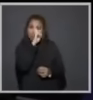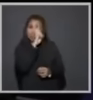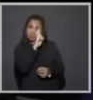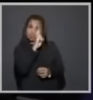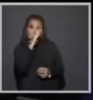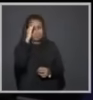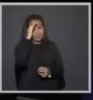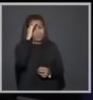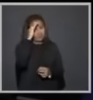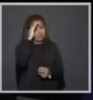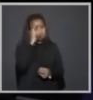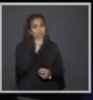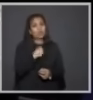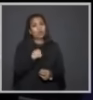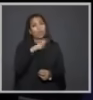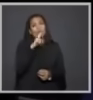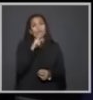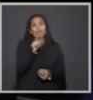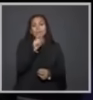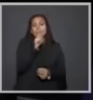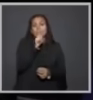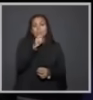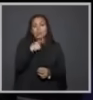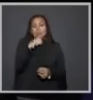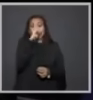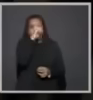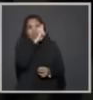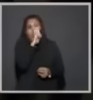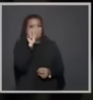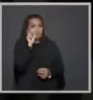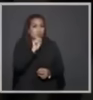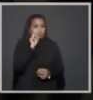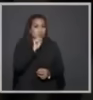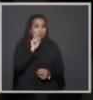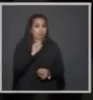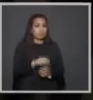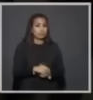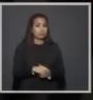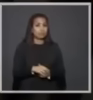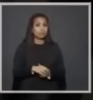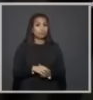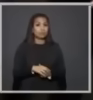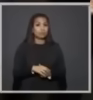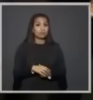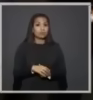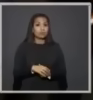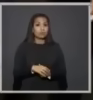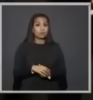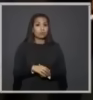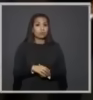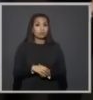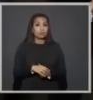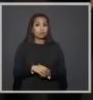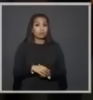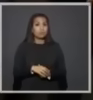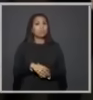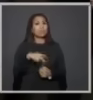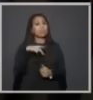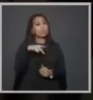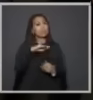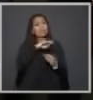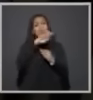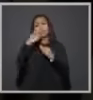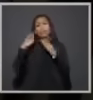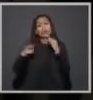respeto a ella, ¿sí? A ti. Pero, ¿cualidades como persona? Todos los seres humanos son